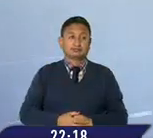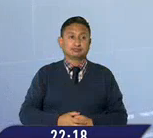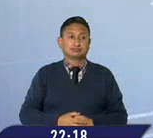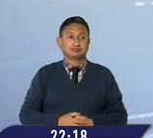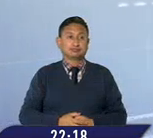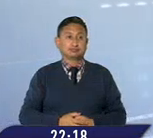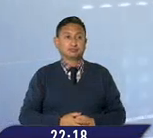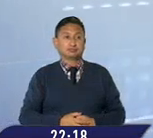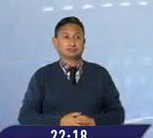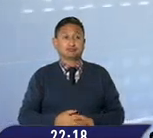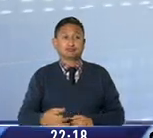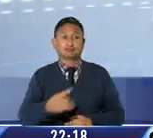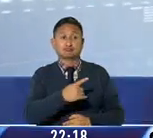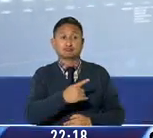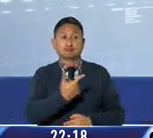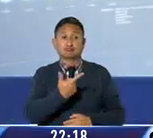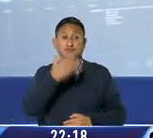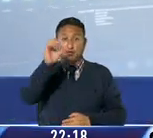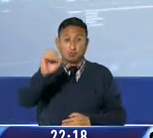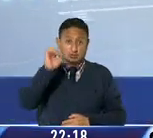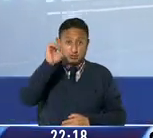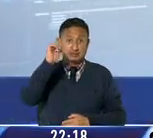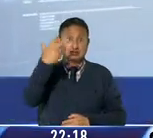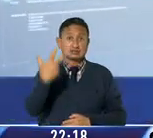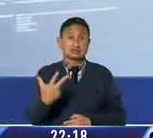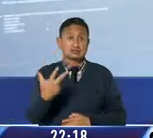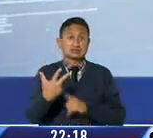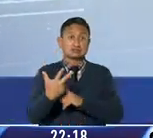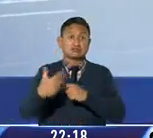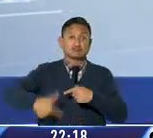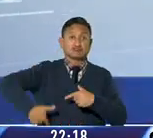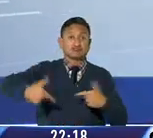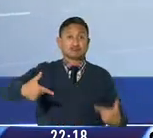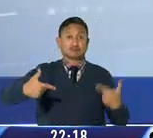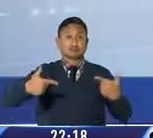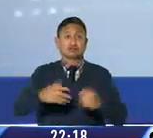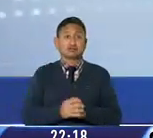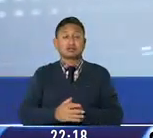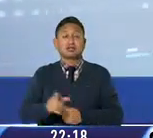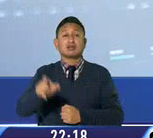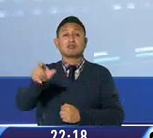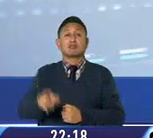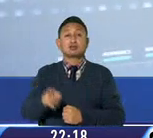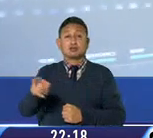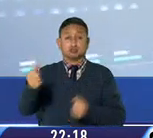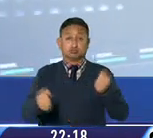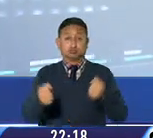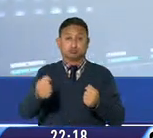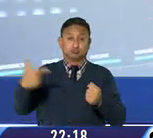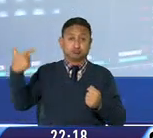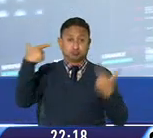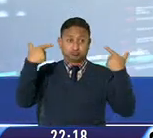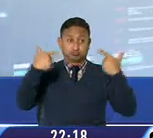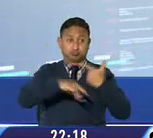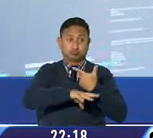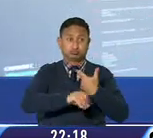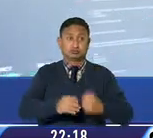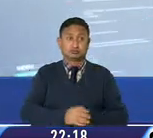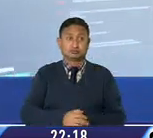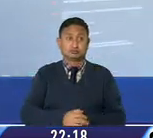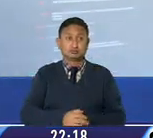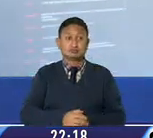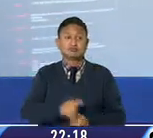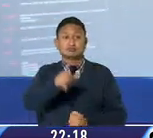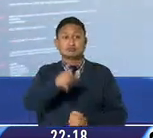En el video se observa a 3 delincuentes armados asaltando a los ocupantes de un vehículo. Quienes captan